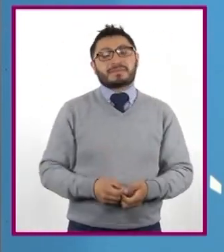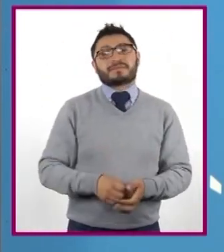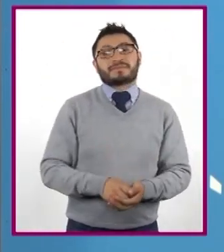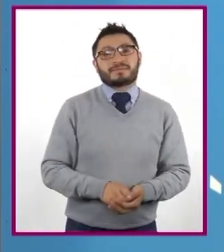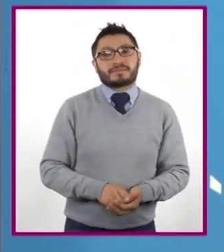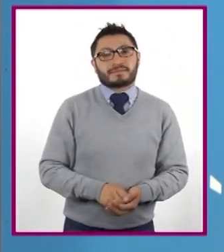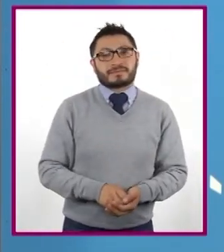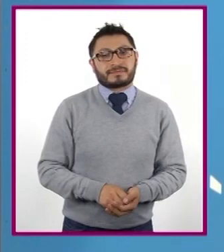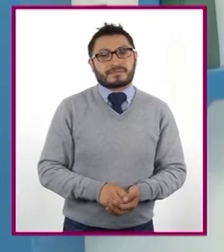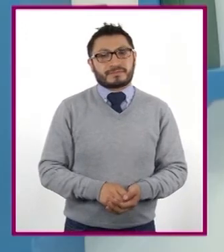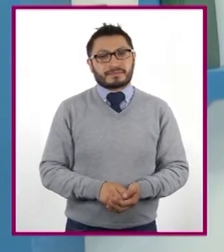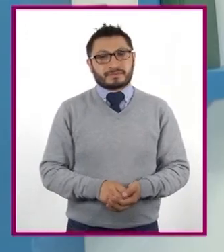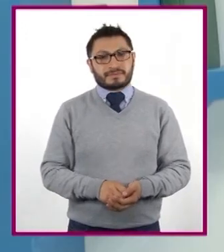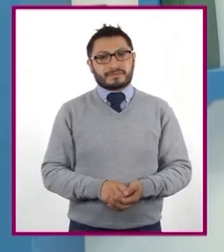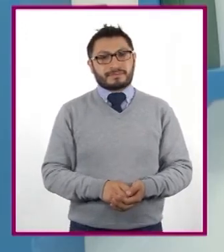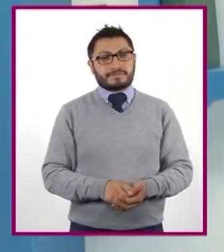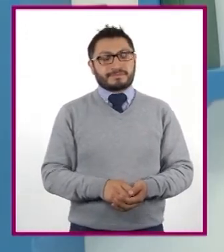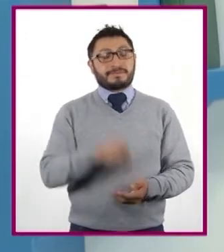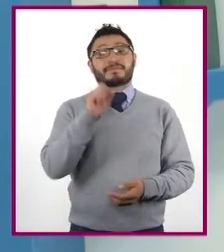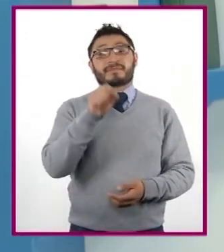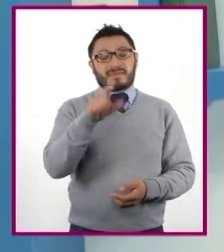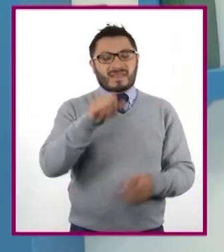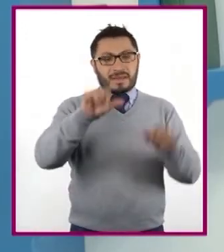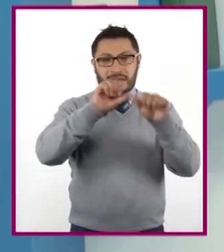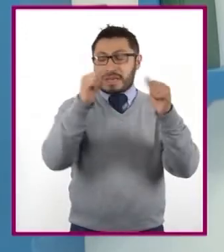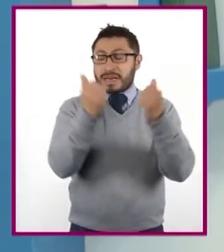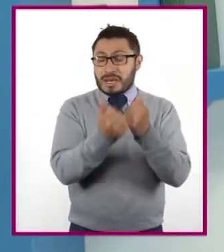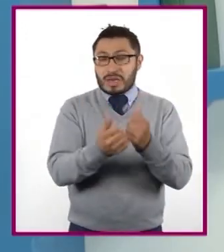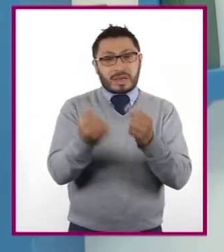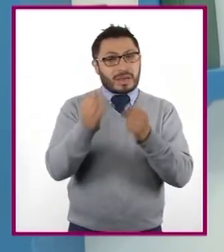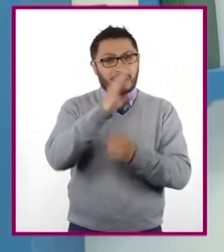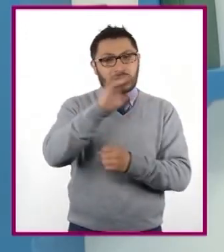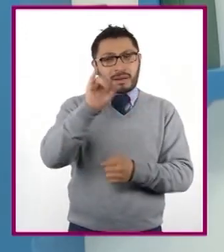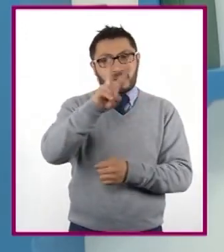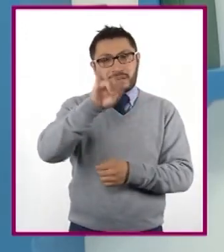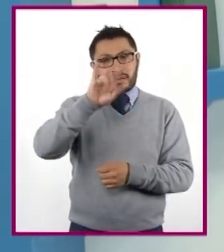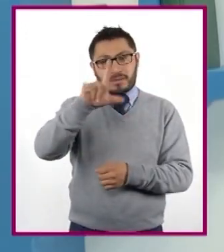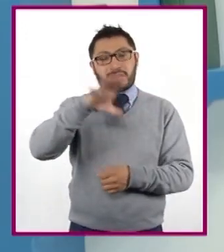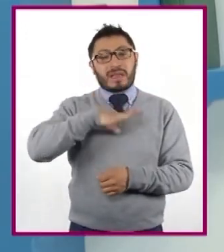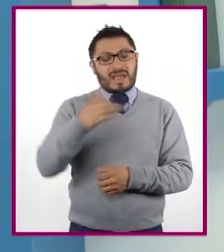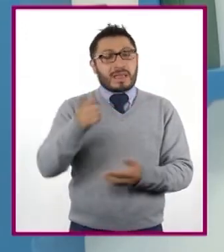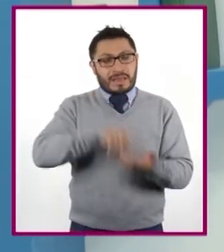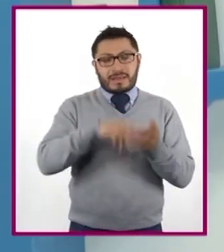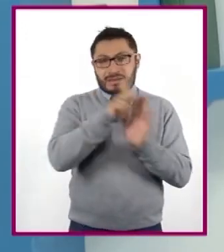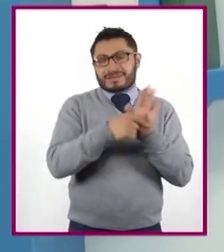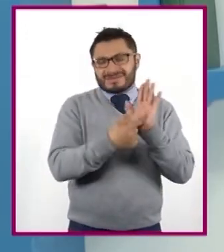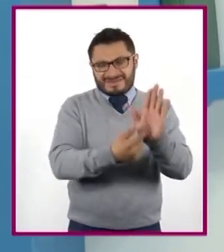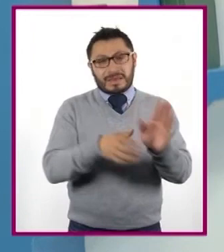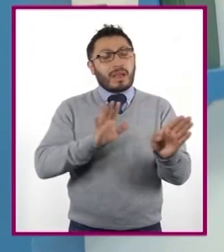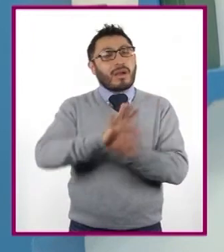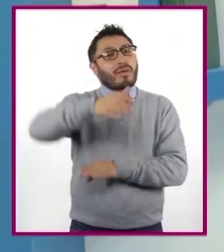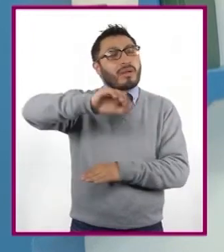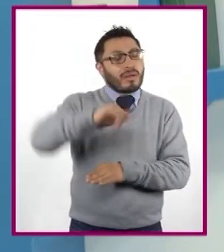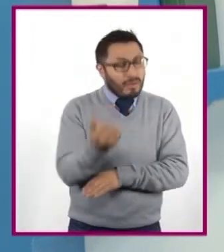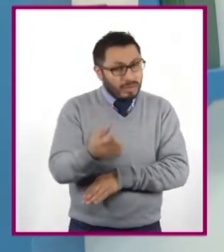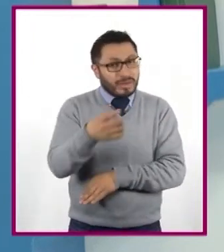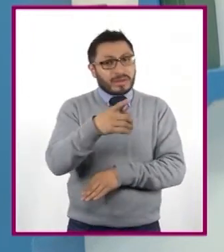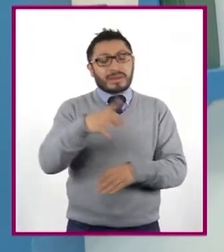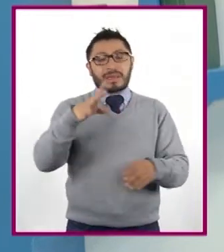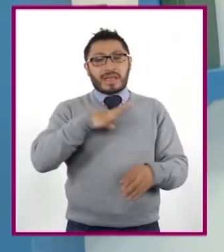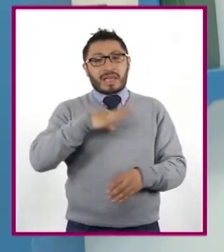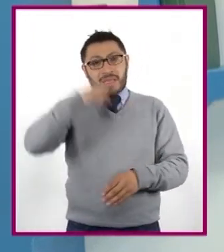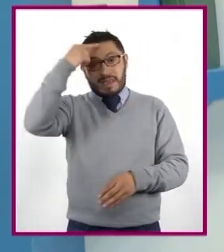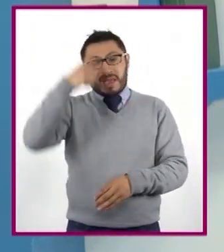Estados Unidos mexicanos. Además de las asociaciones civiles que mencionan en el video, ¿qué otras hay que velen por